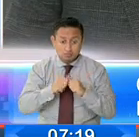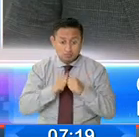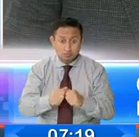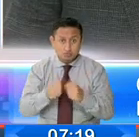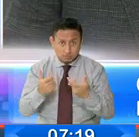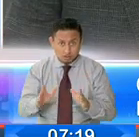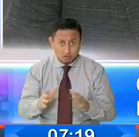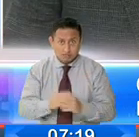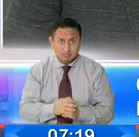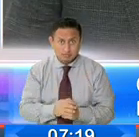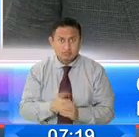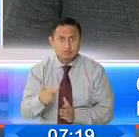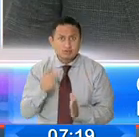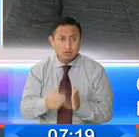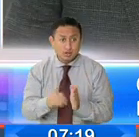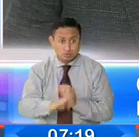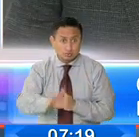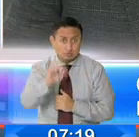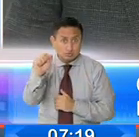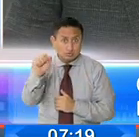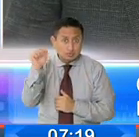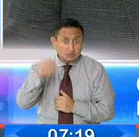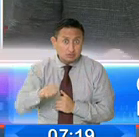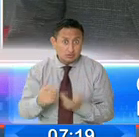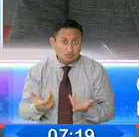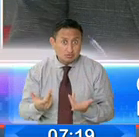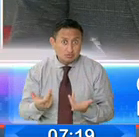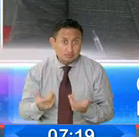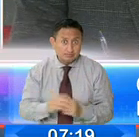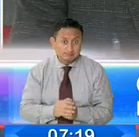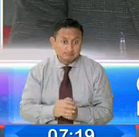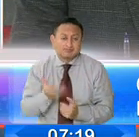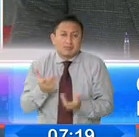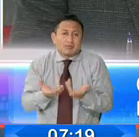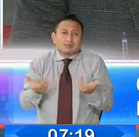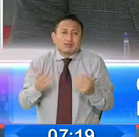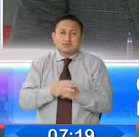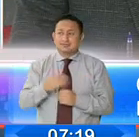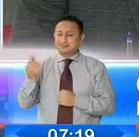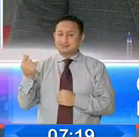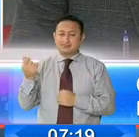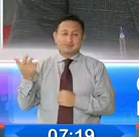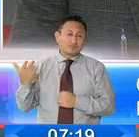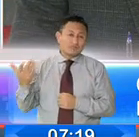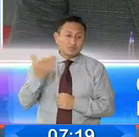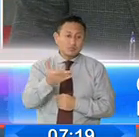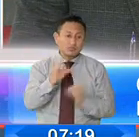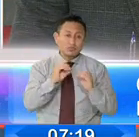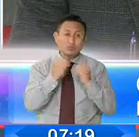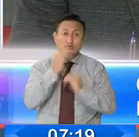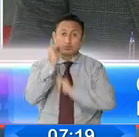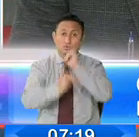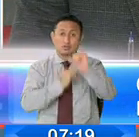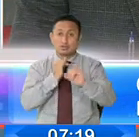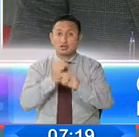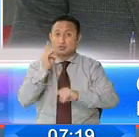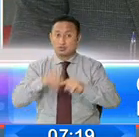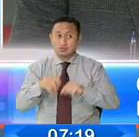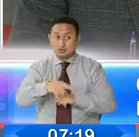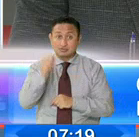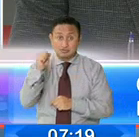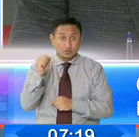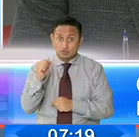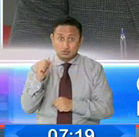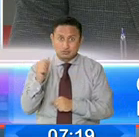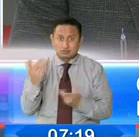firme? También tienen derecho. No porque no tienen los recursos necesarios para ir a organismos internacionales, no tienen